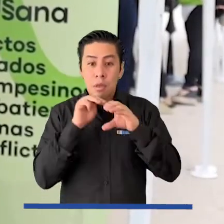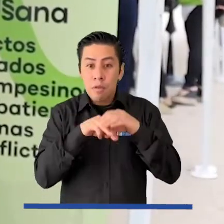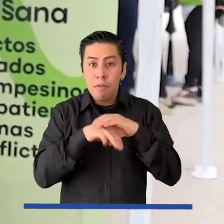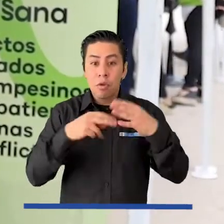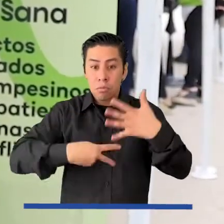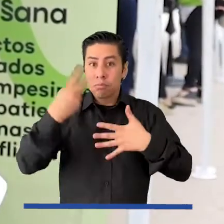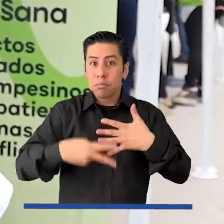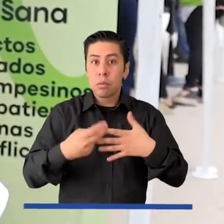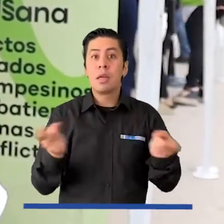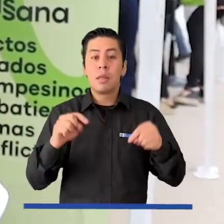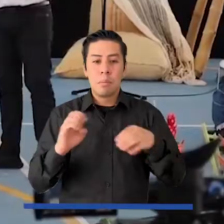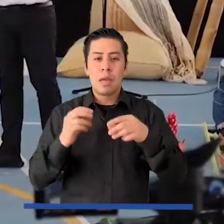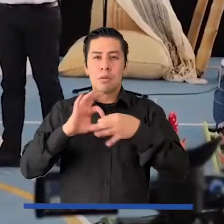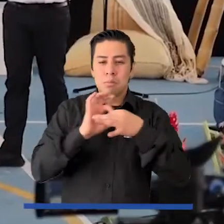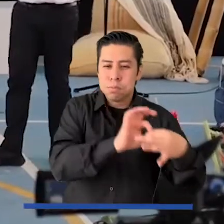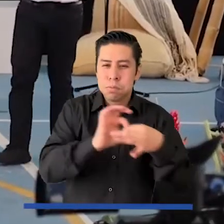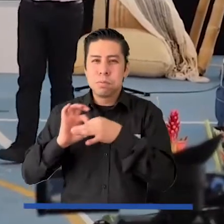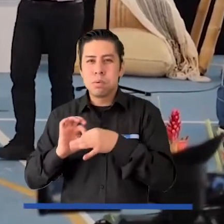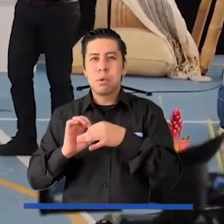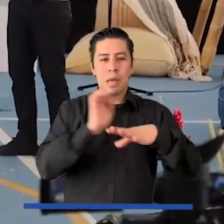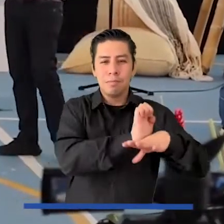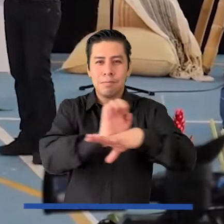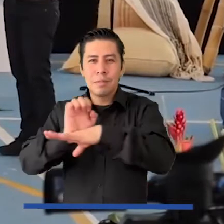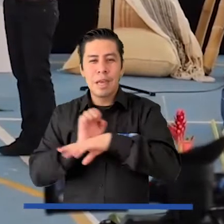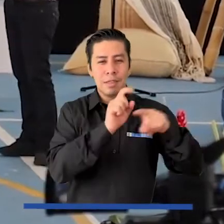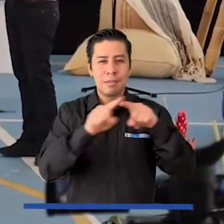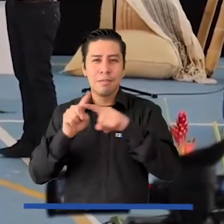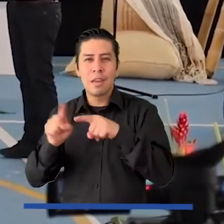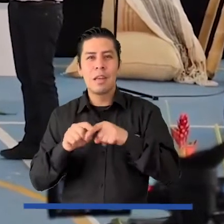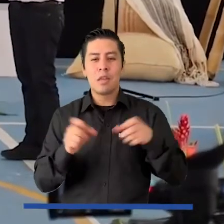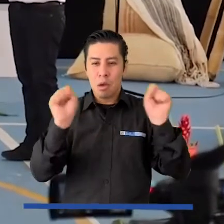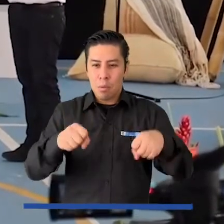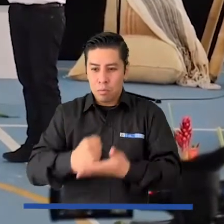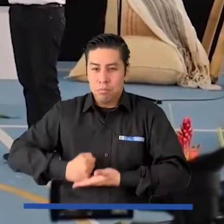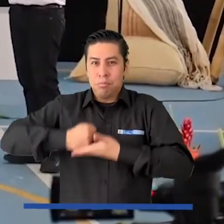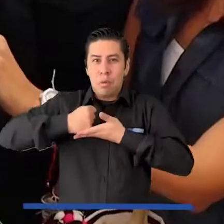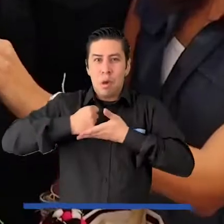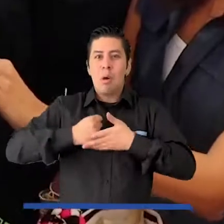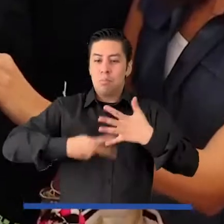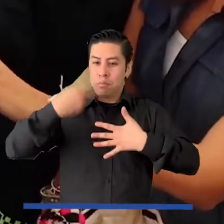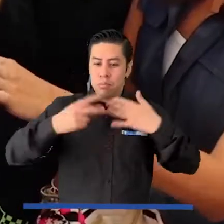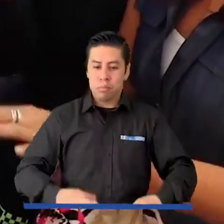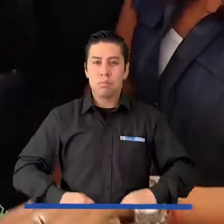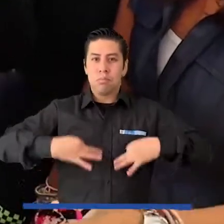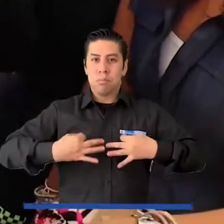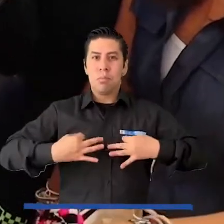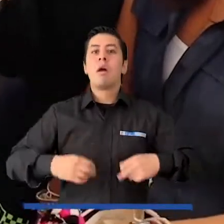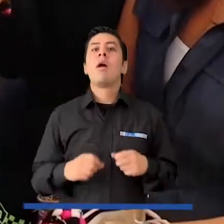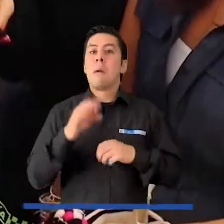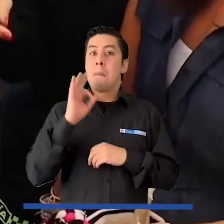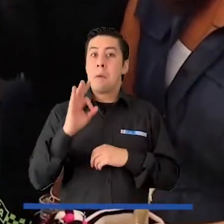de Bancoldes, del Fondo Emprender y también de las alianzas que tenemos a través de las diferentes entidades, nos permitan